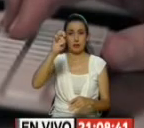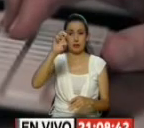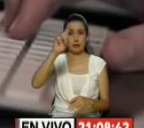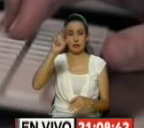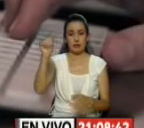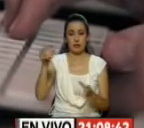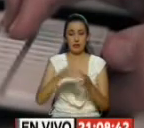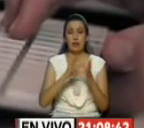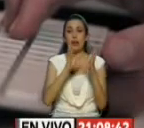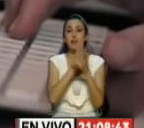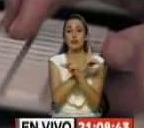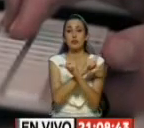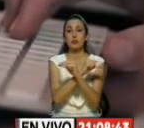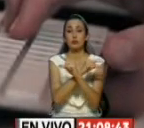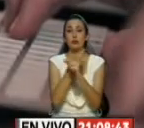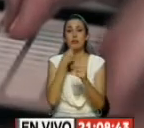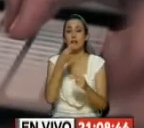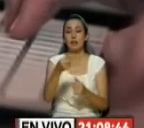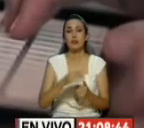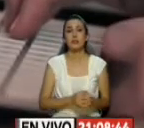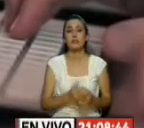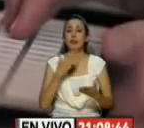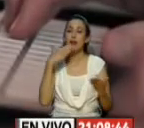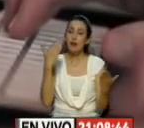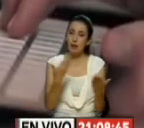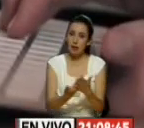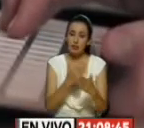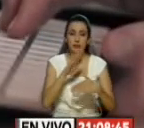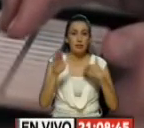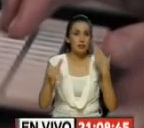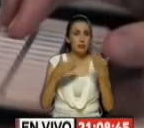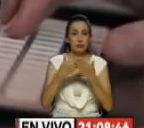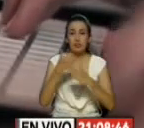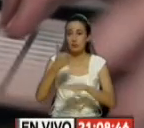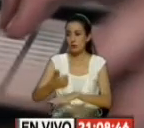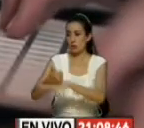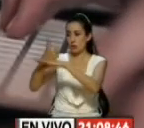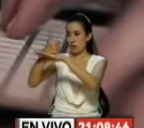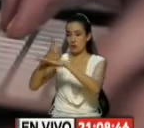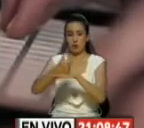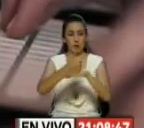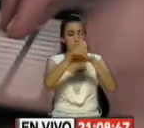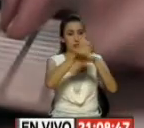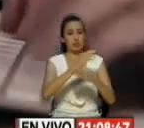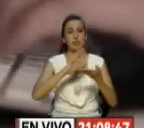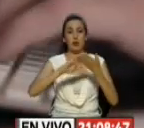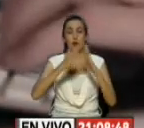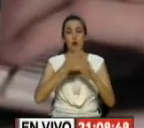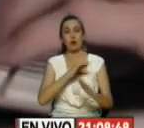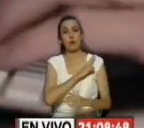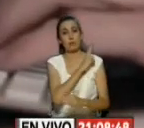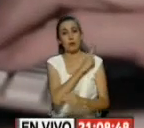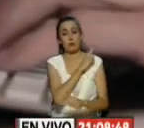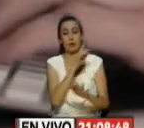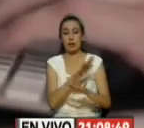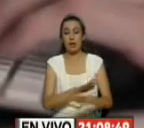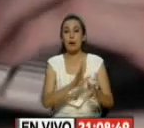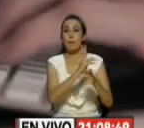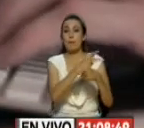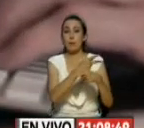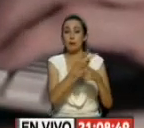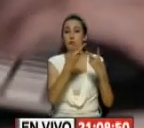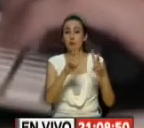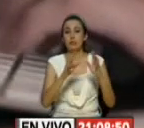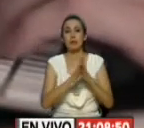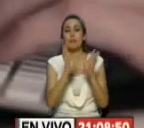cuenta personal de Twitter lo siguiente: mi gratitud a los colegas del gabinete, la comunidad universitaria, científica y sectores productivos, a